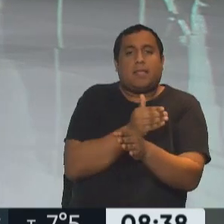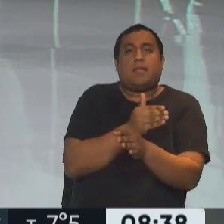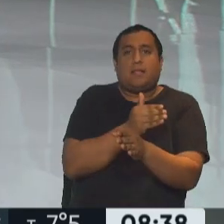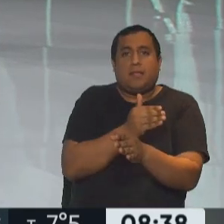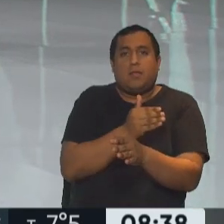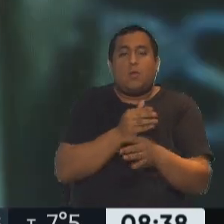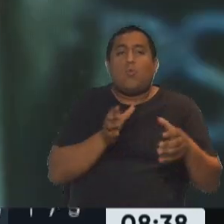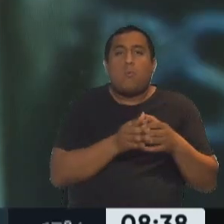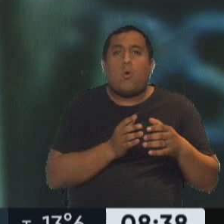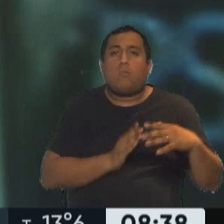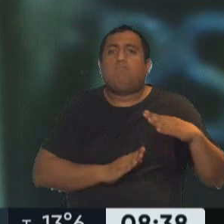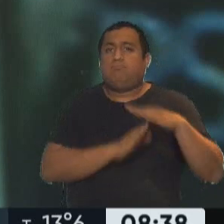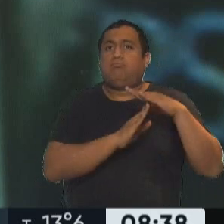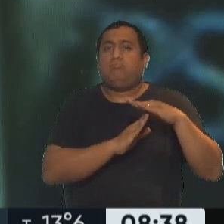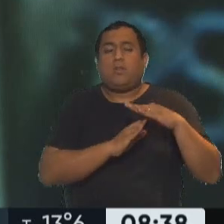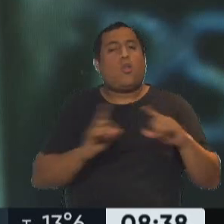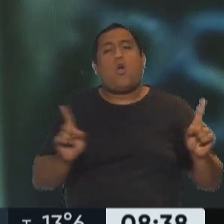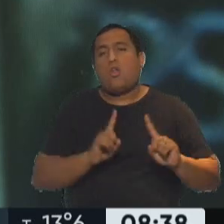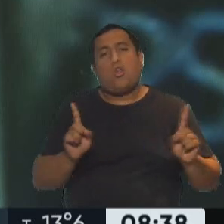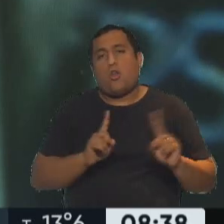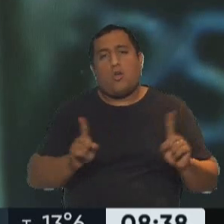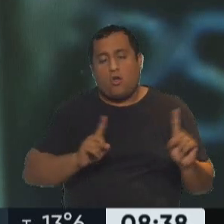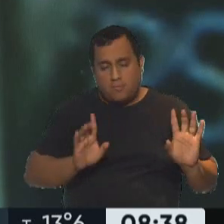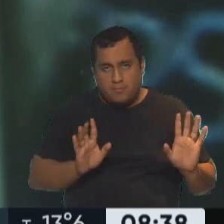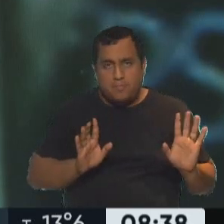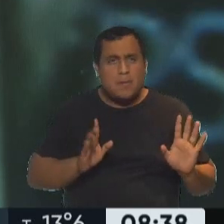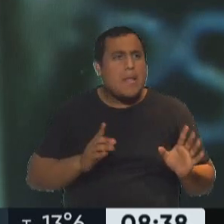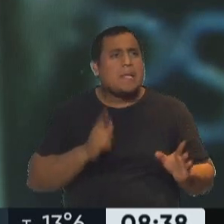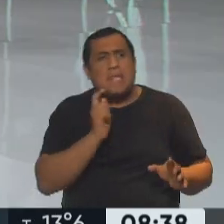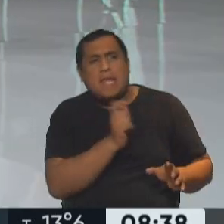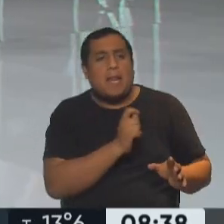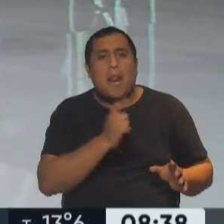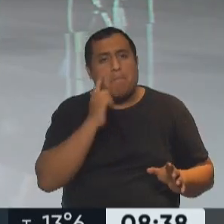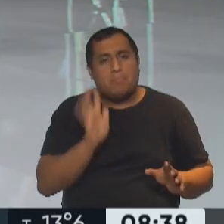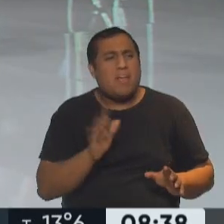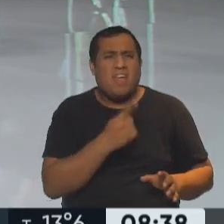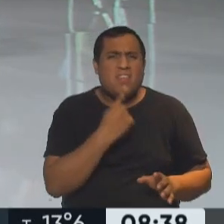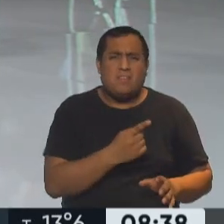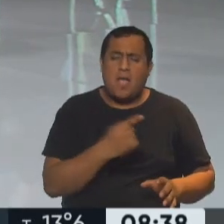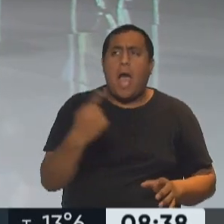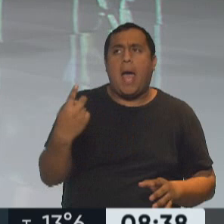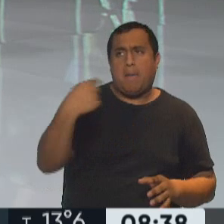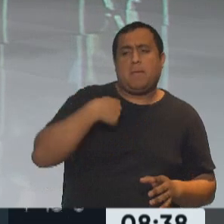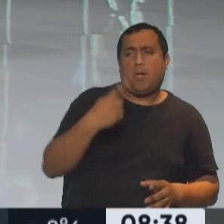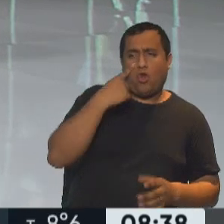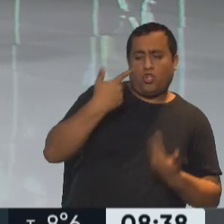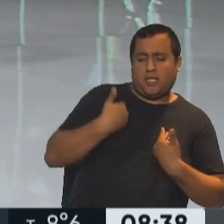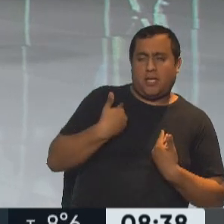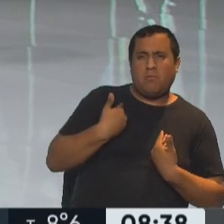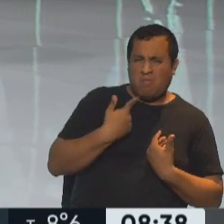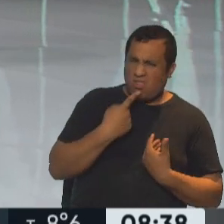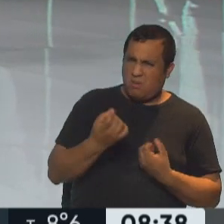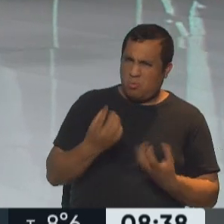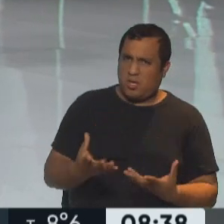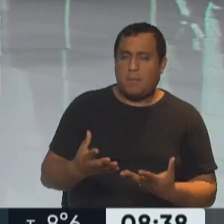Revolución Federal? No, no son de los cabecillas. Los que hablan, por lo pronto, no están identificados. ¿Y por qué aseguran que lo conocen? Bueno, porque la Cámpora tiene